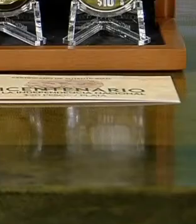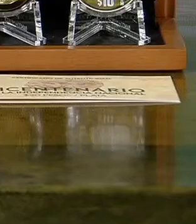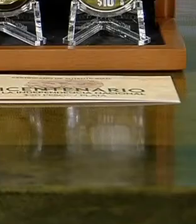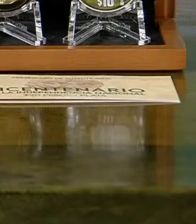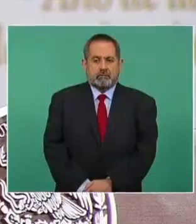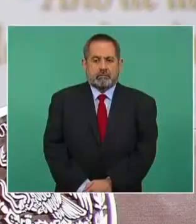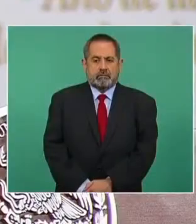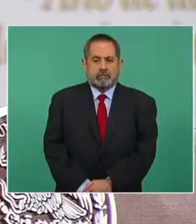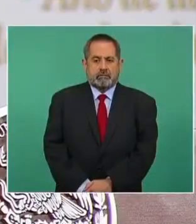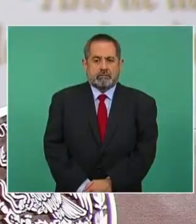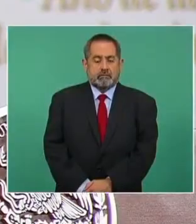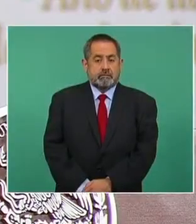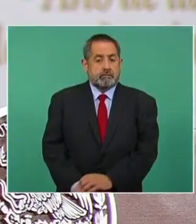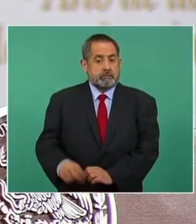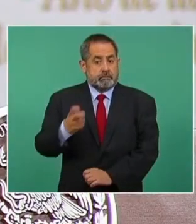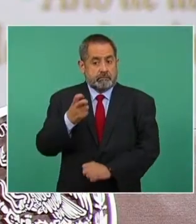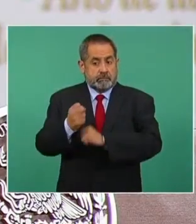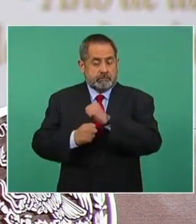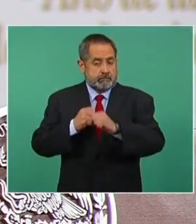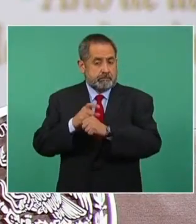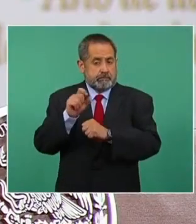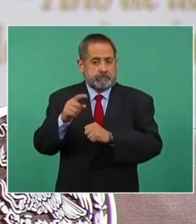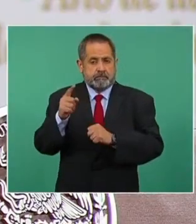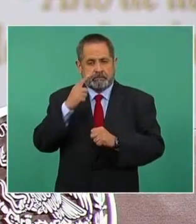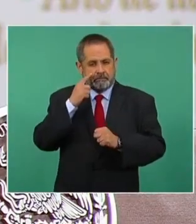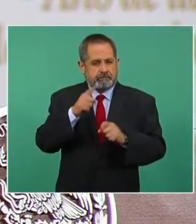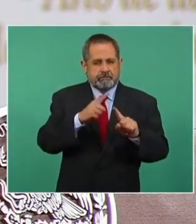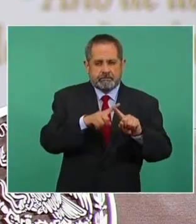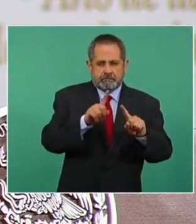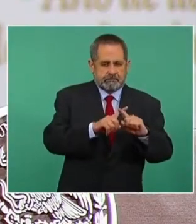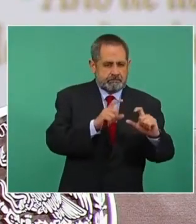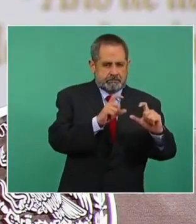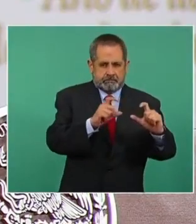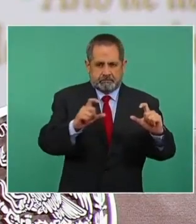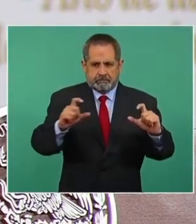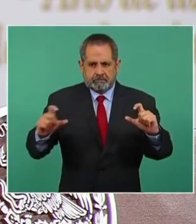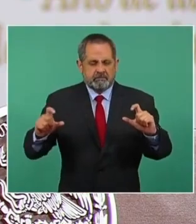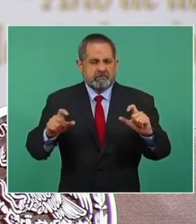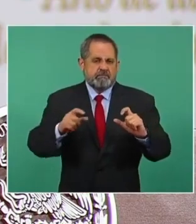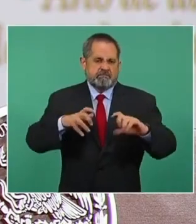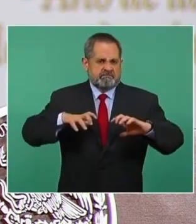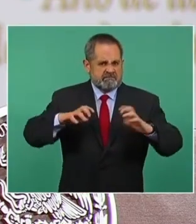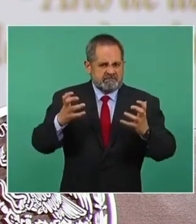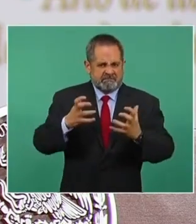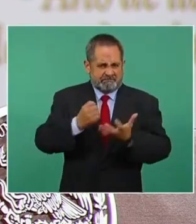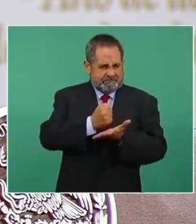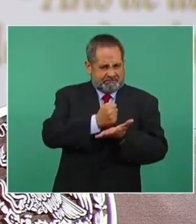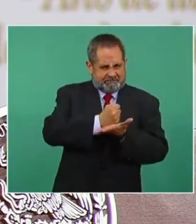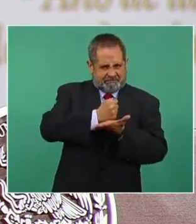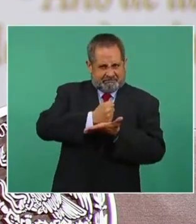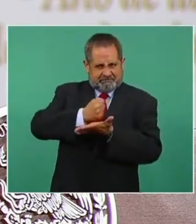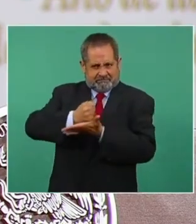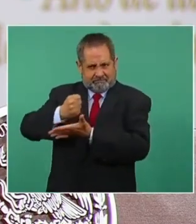derecha de este año 2021 y a la izquierda la seca de la Casa de la Moneda de México con una